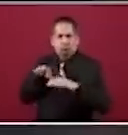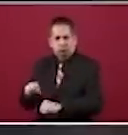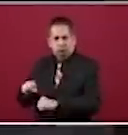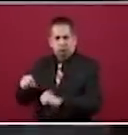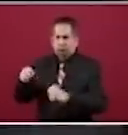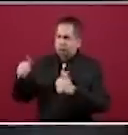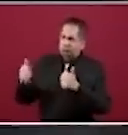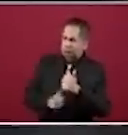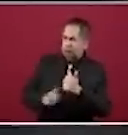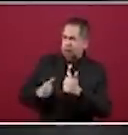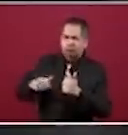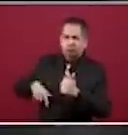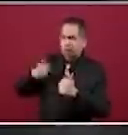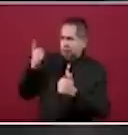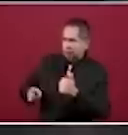del gobierno,